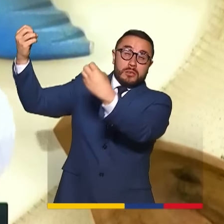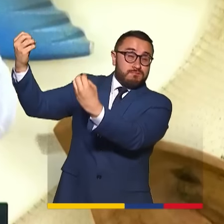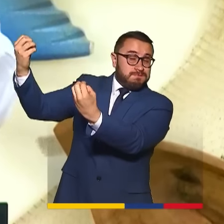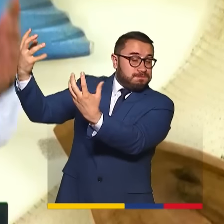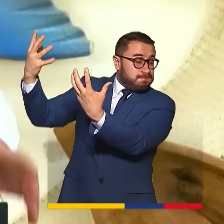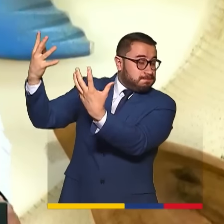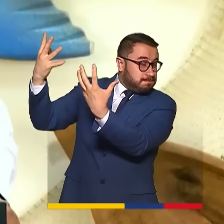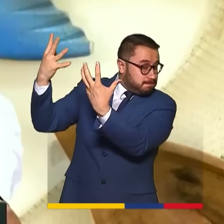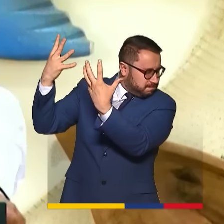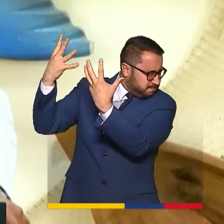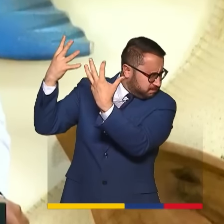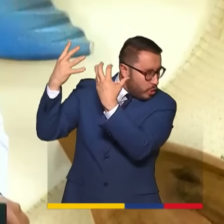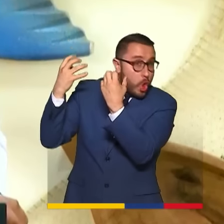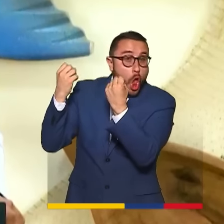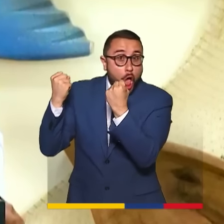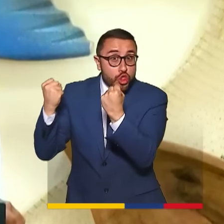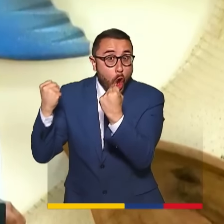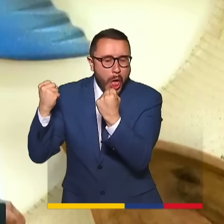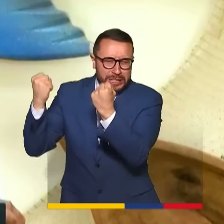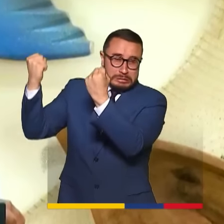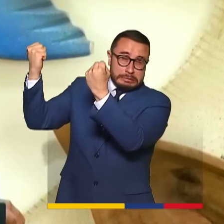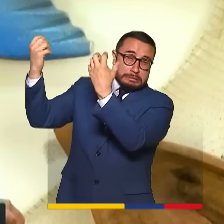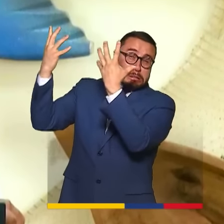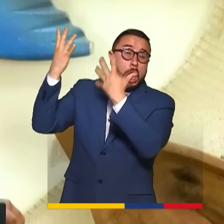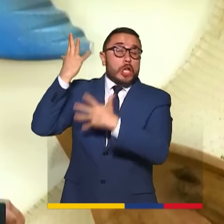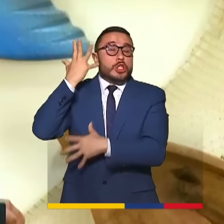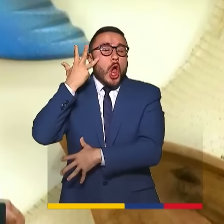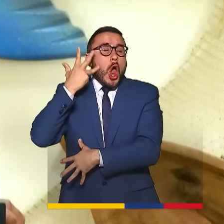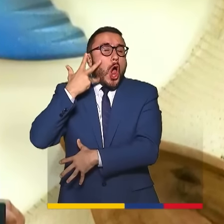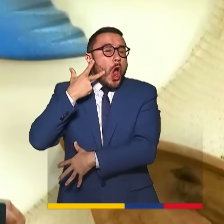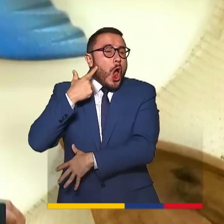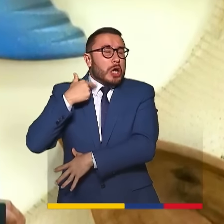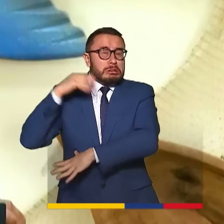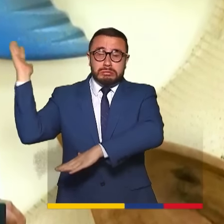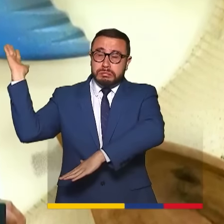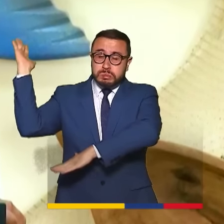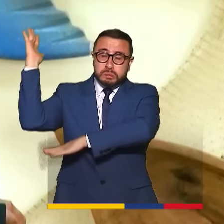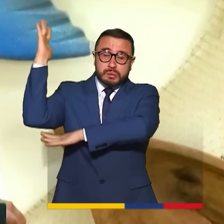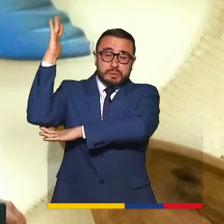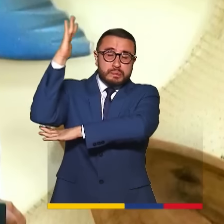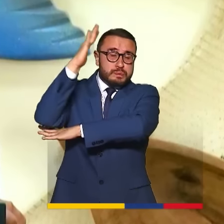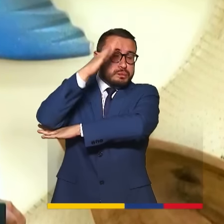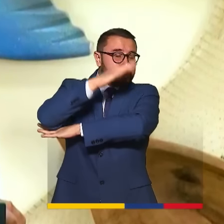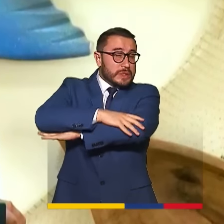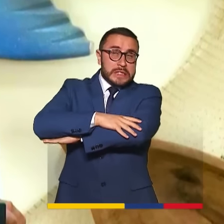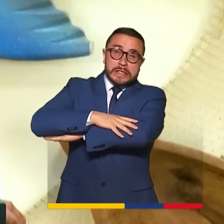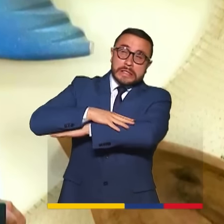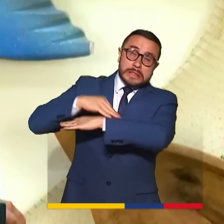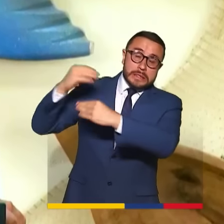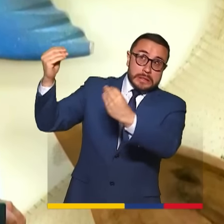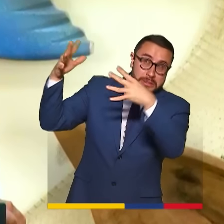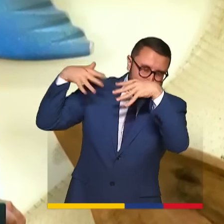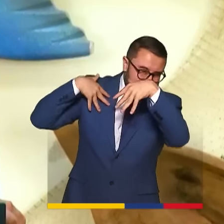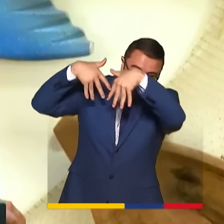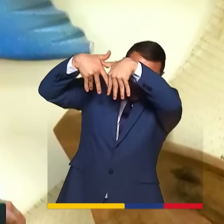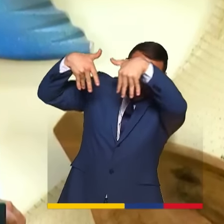con las tapas de la cama, de la luz que permanecía prendida todo el